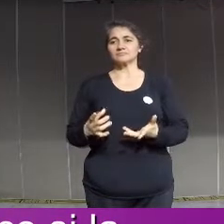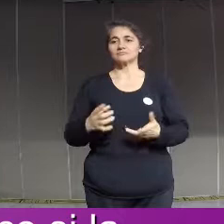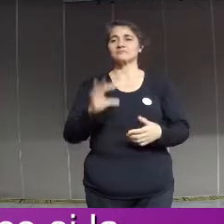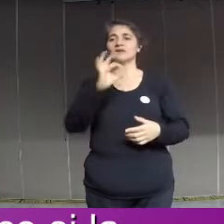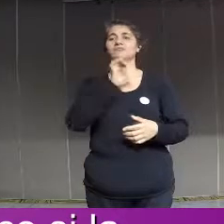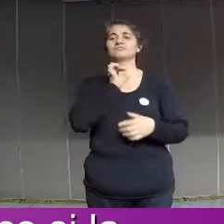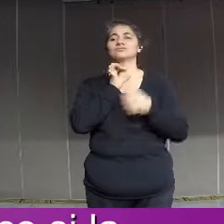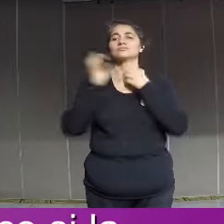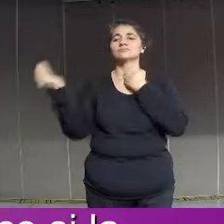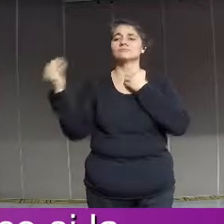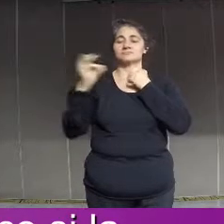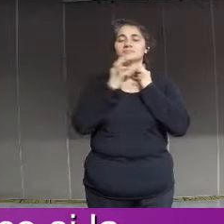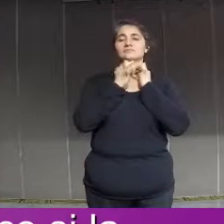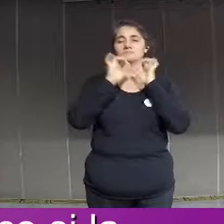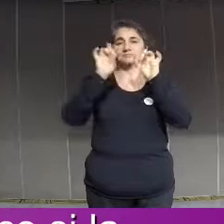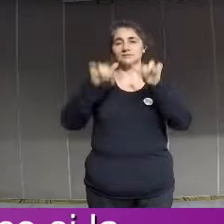una sonda incluso.